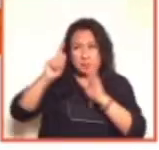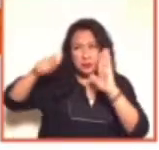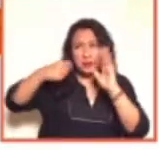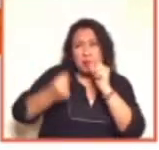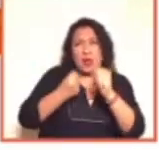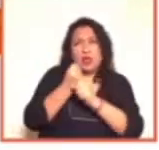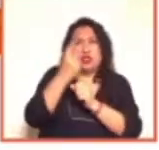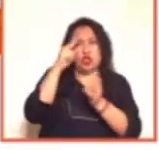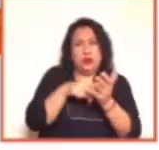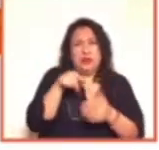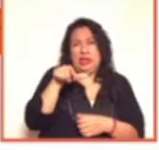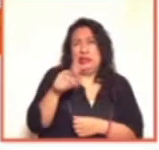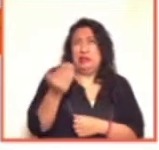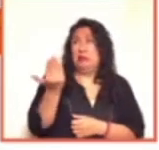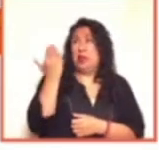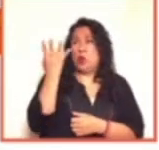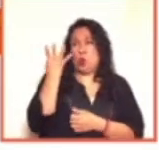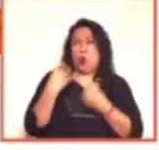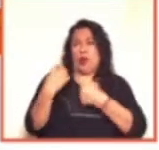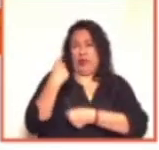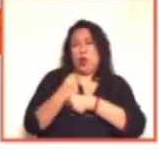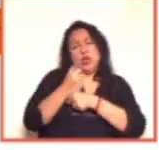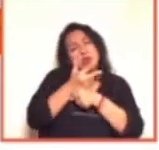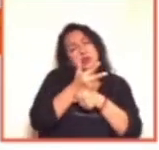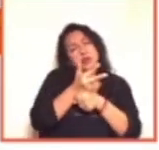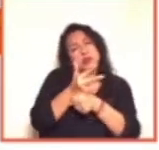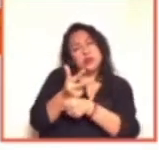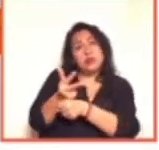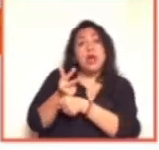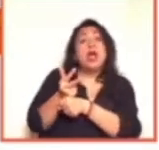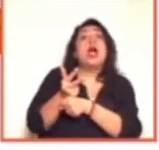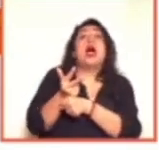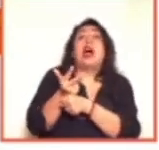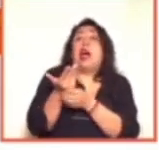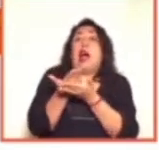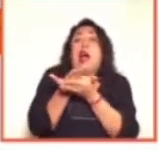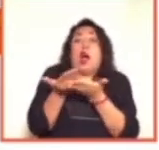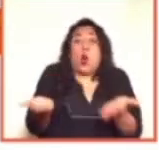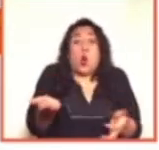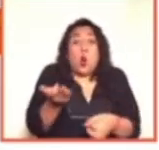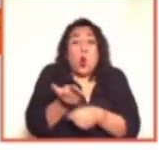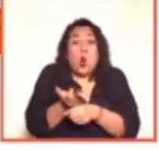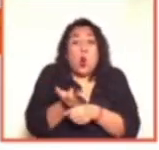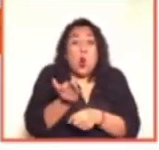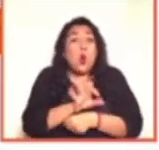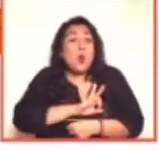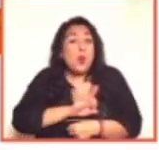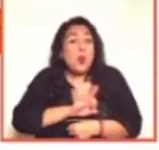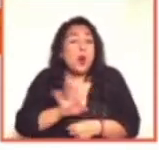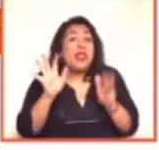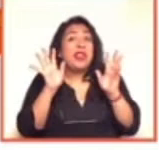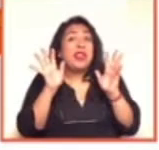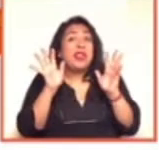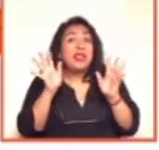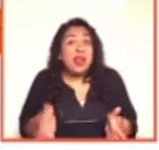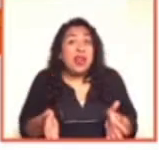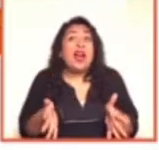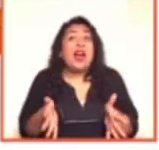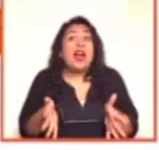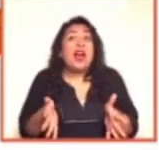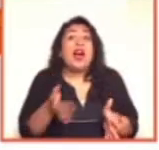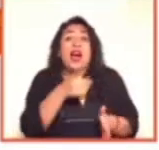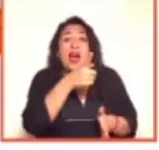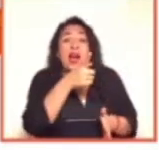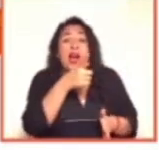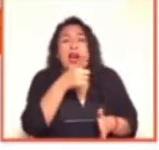2017, hace 4 años, y hasta apenas fue que pudo una plataforma de streaming, como lo